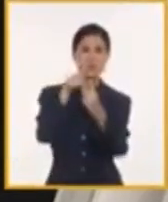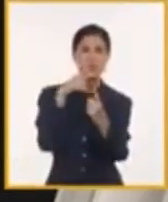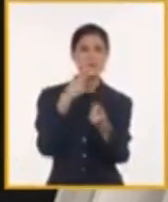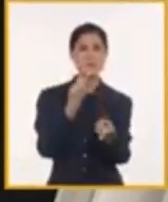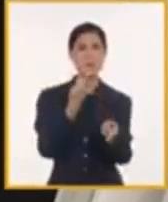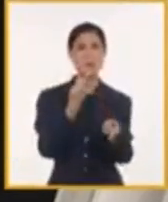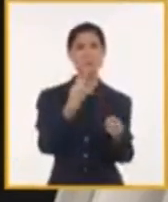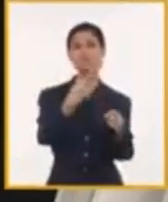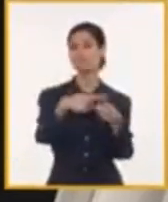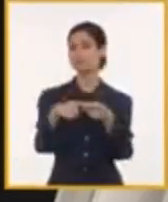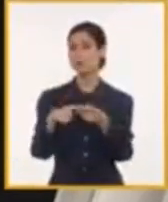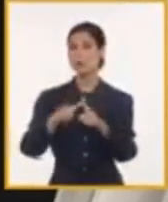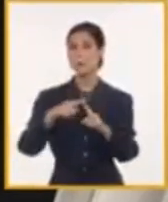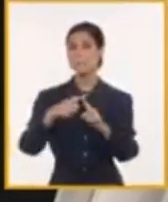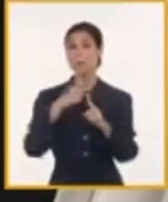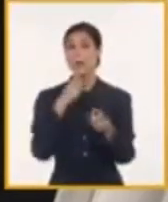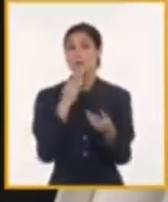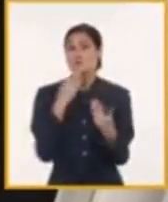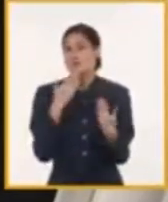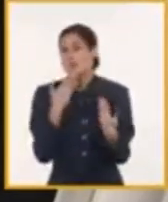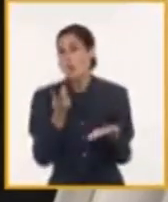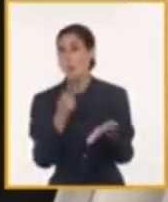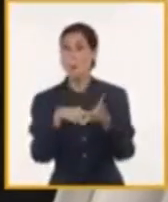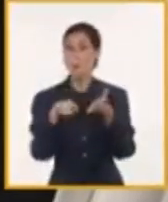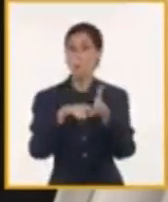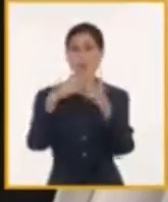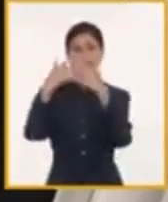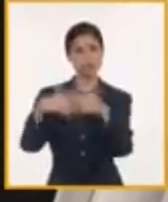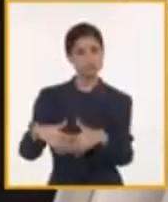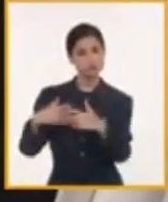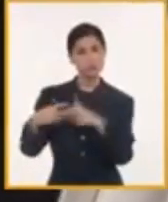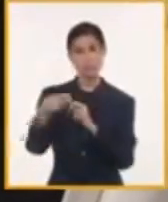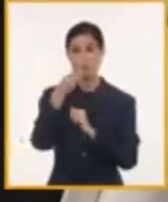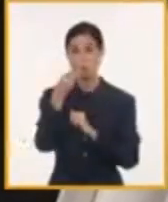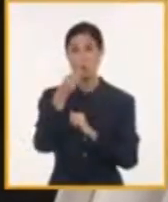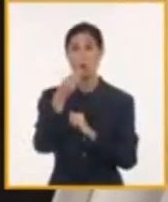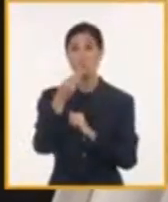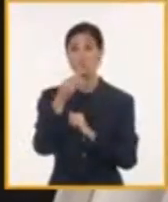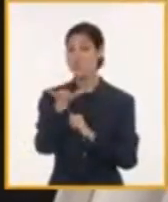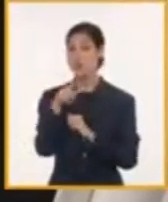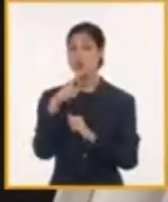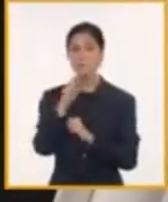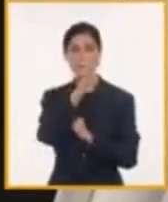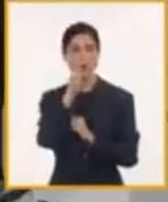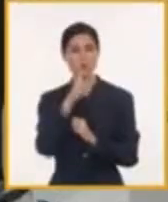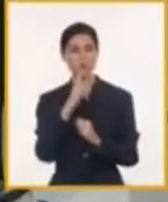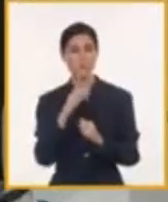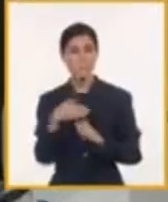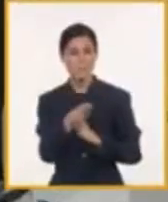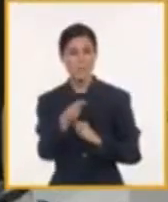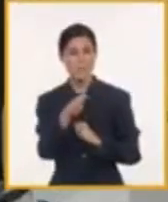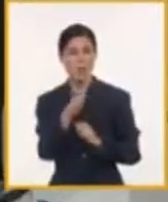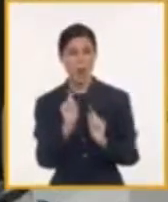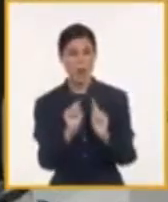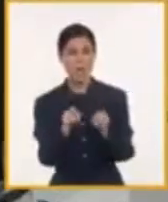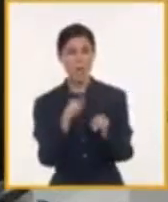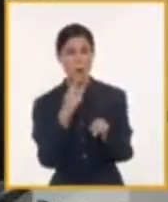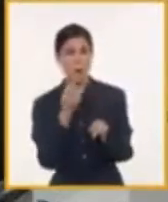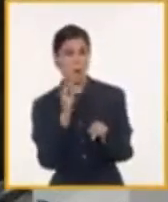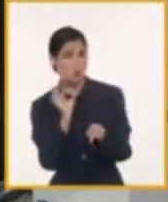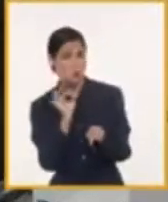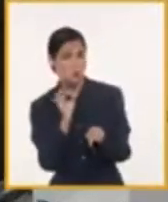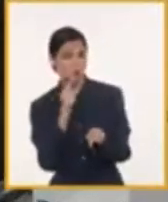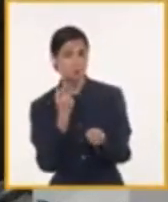qué situación tenemos productiva hoy en el país con la pesca. ¿Hay peces o no hay peces en Cuba? Bueno, esa es la pregunta que